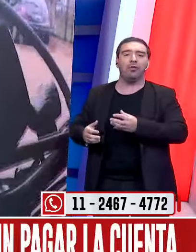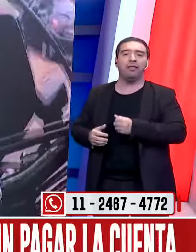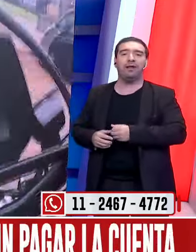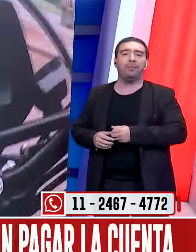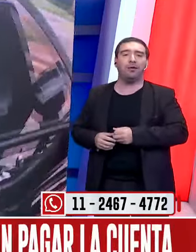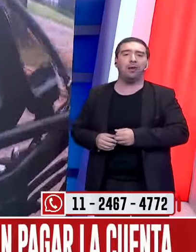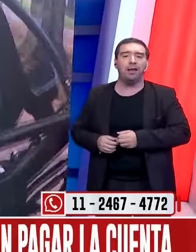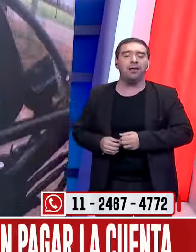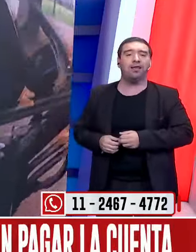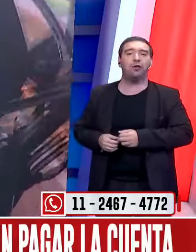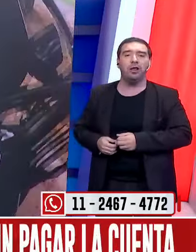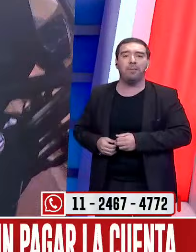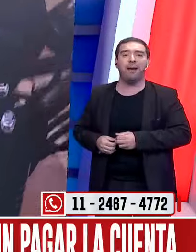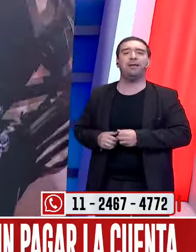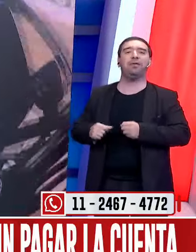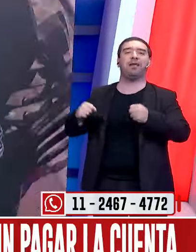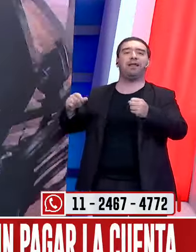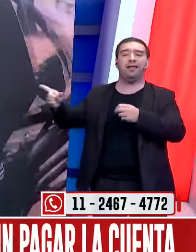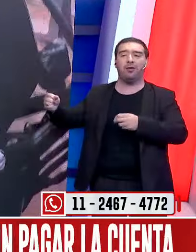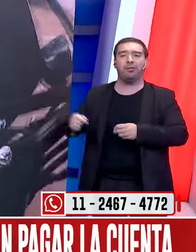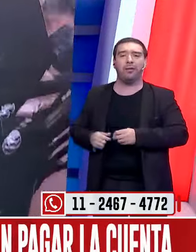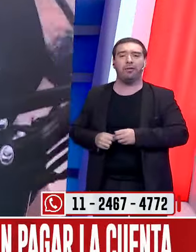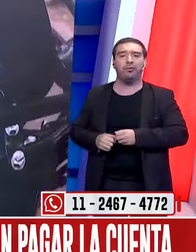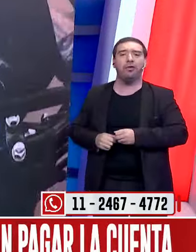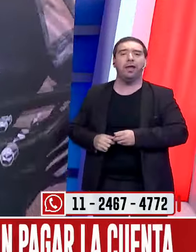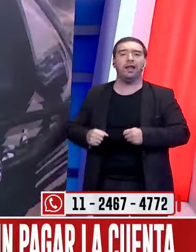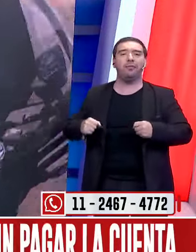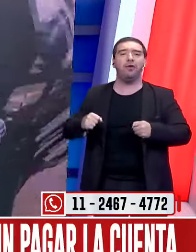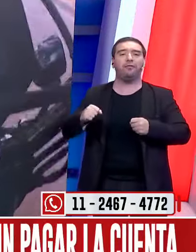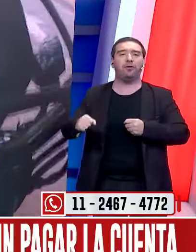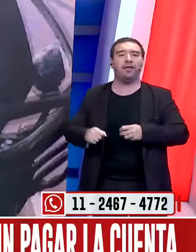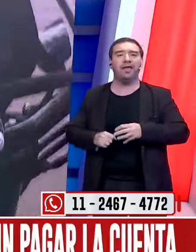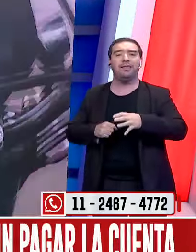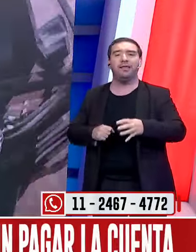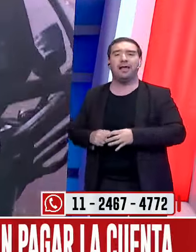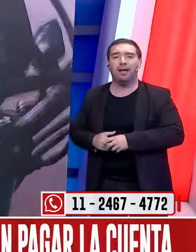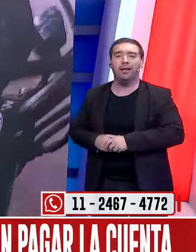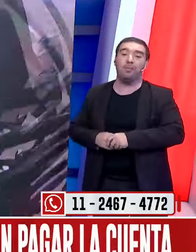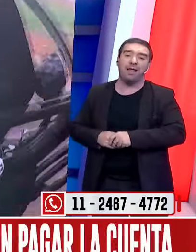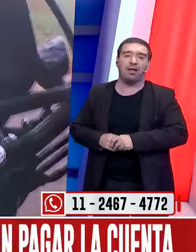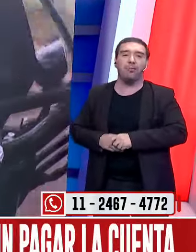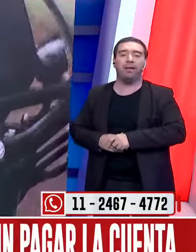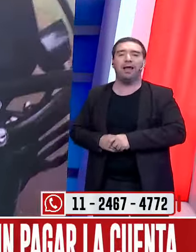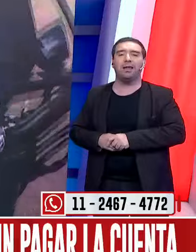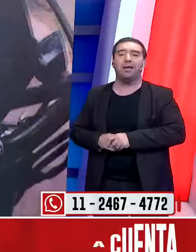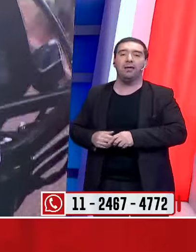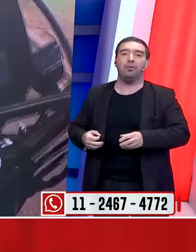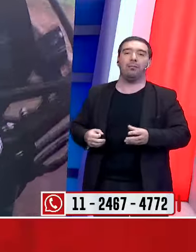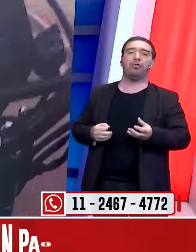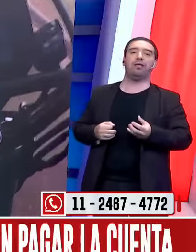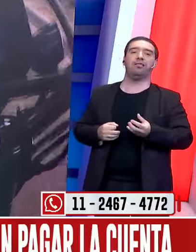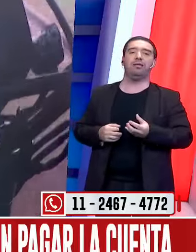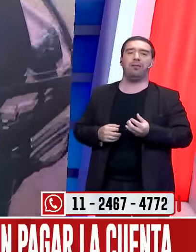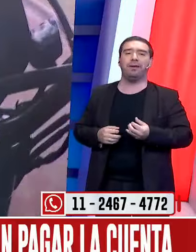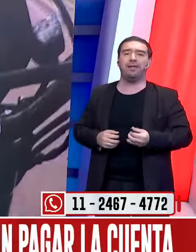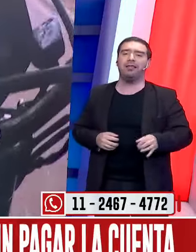La moza se acerca para cobrarle, le dice que no le iba a pagar y empieza a agredirla, como estábamos viendo en el video. Le forcejea, intenta, amenaza con pegarle, con la